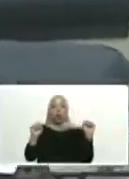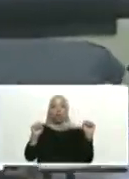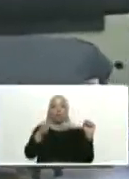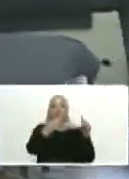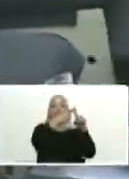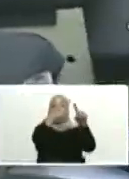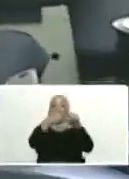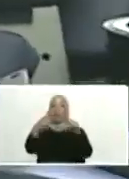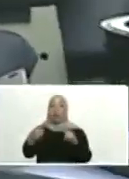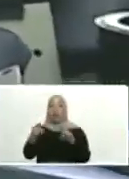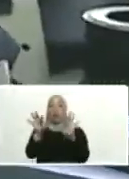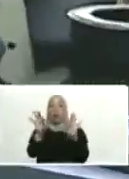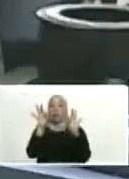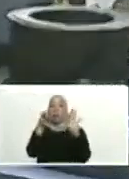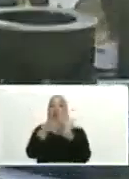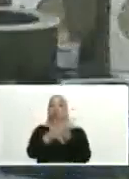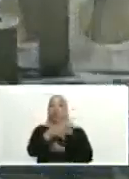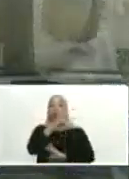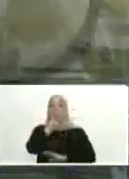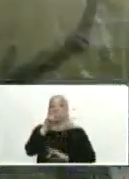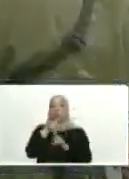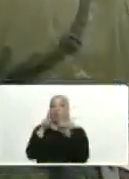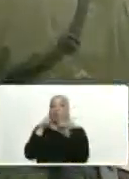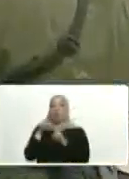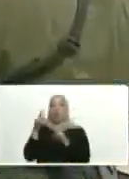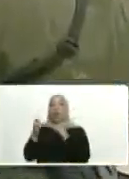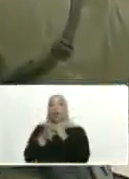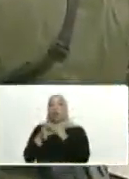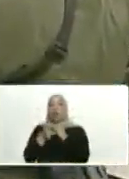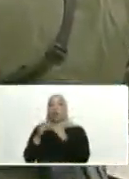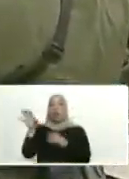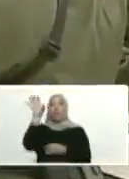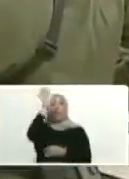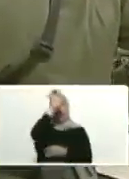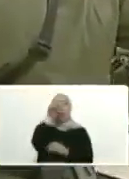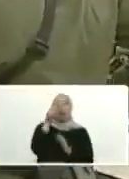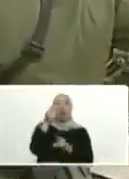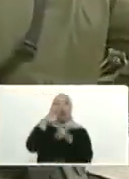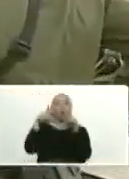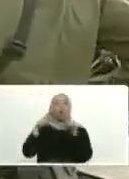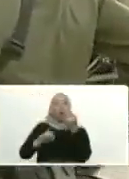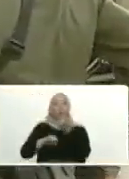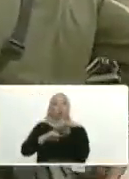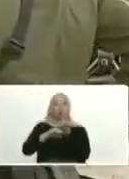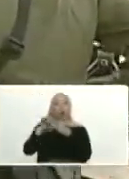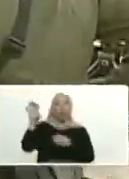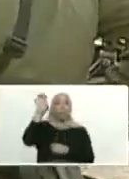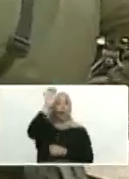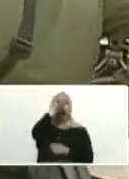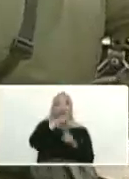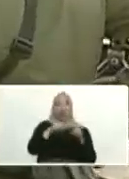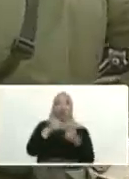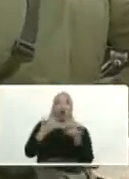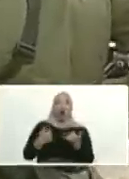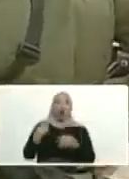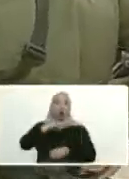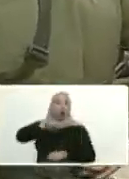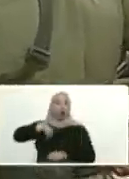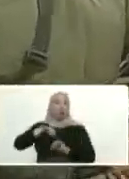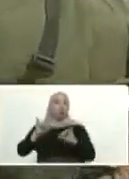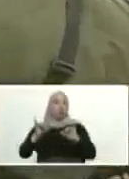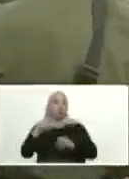las diferentes rompiendo la dependencia tecnológica la dependencia de piezas y partes construyendo